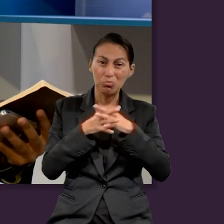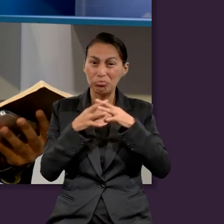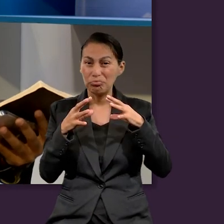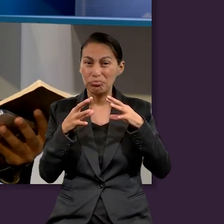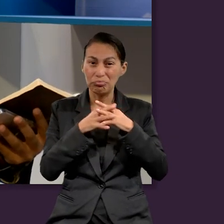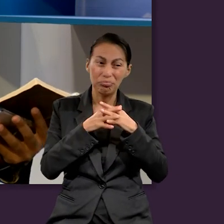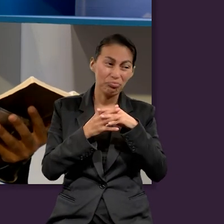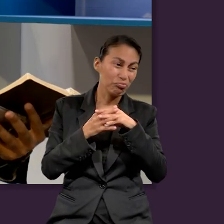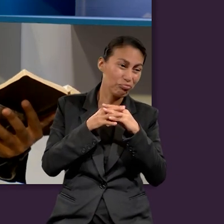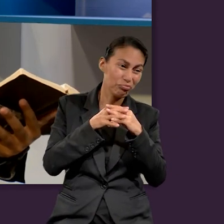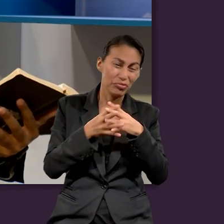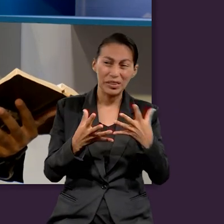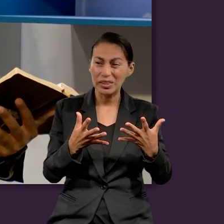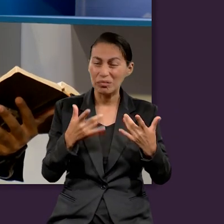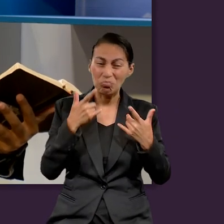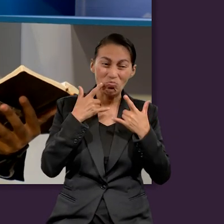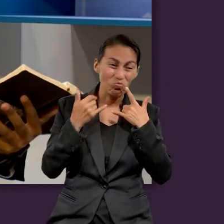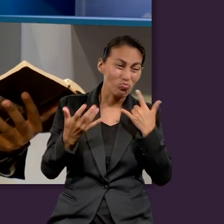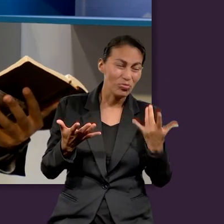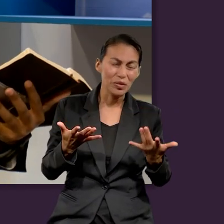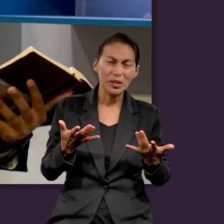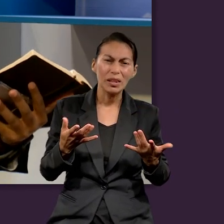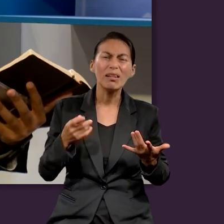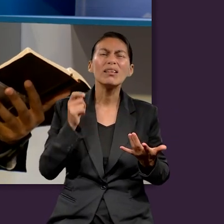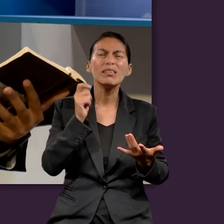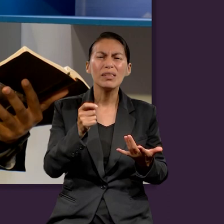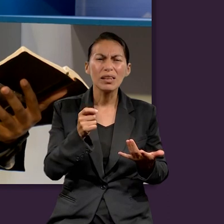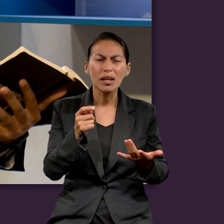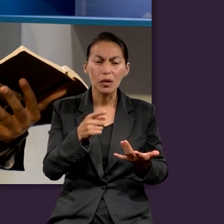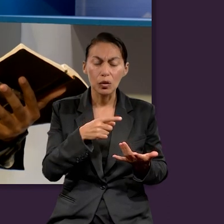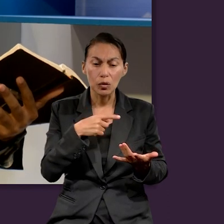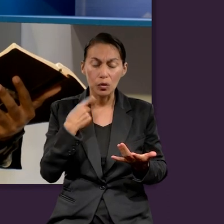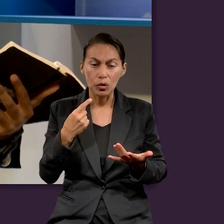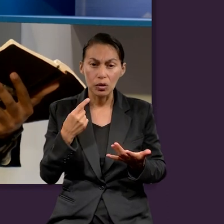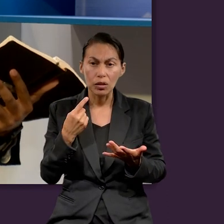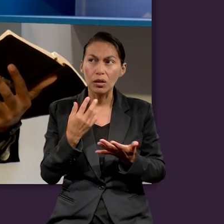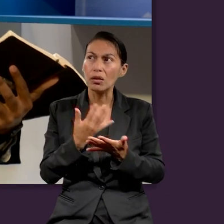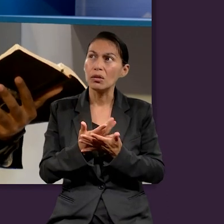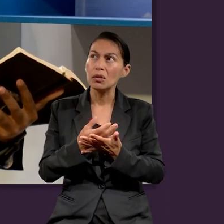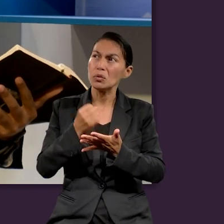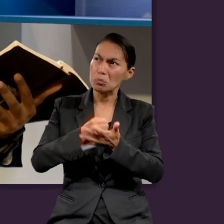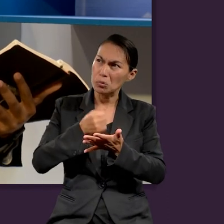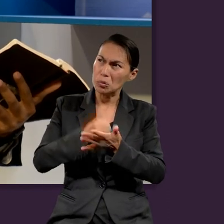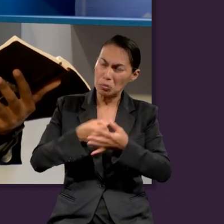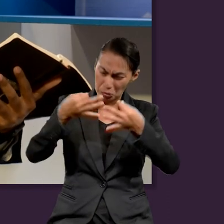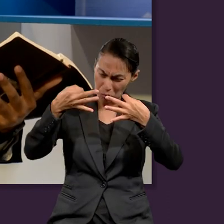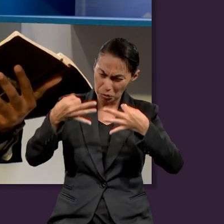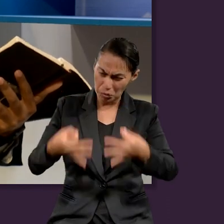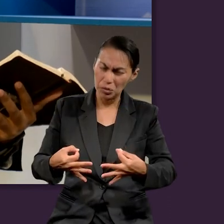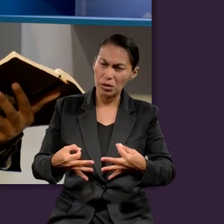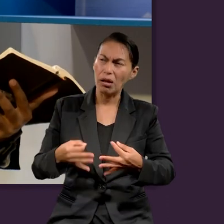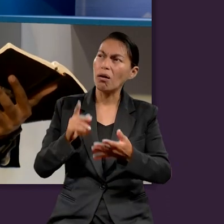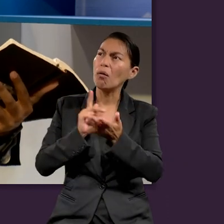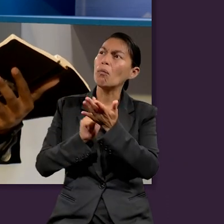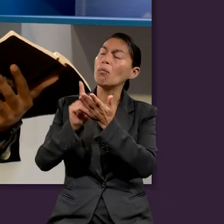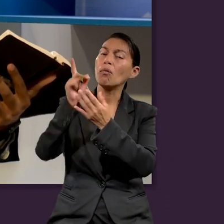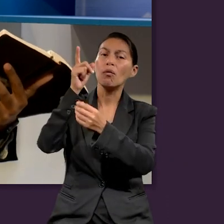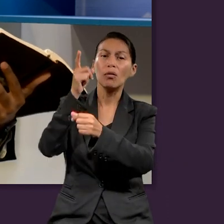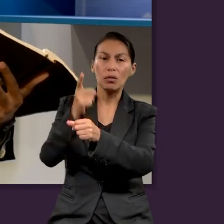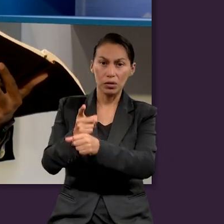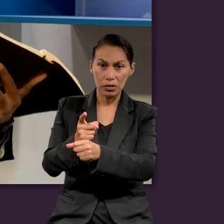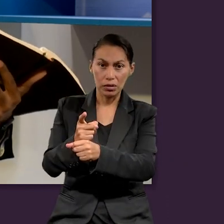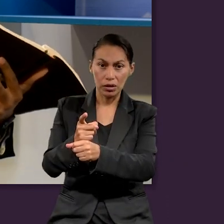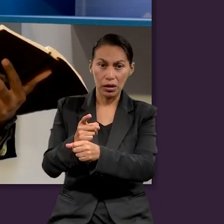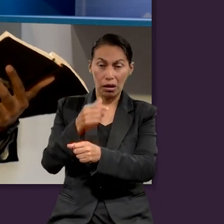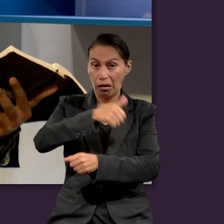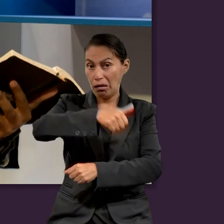el mal y nosotros tenemos en la cuando hablamos de perseverancia cuando hablamos de firmeza cuando hablamos